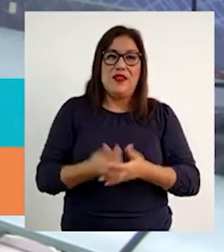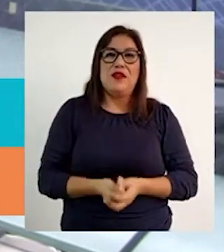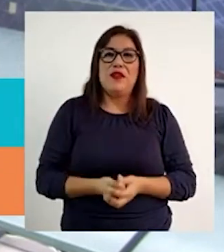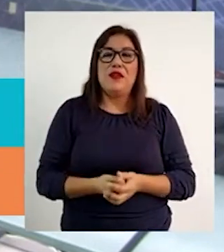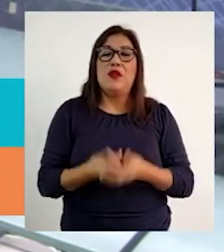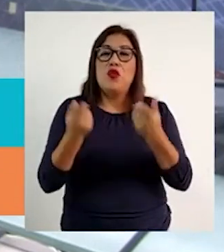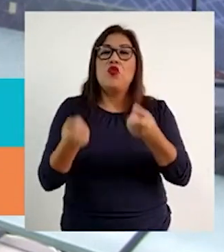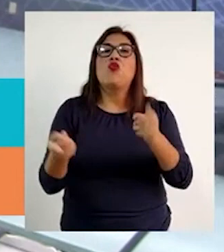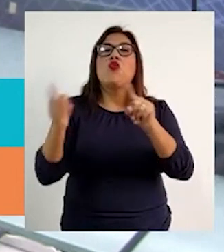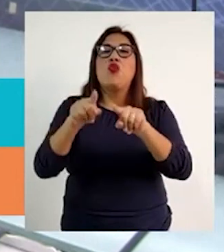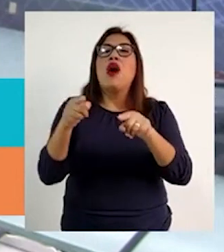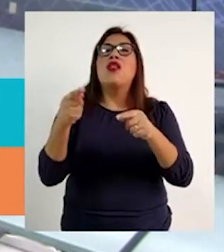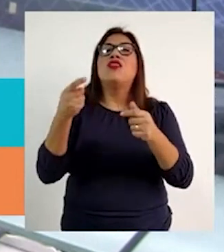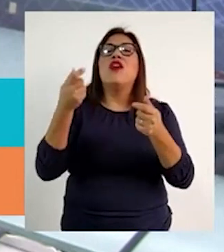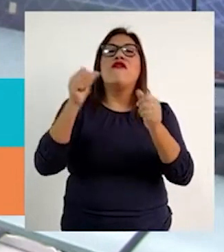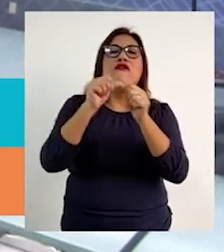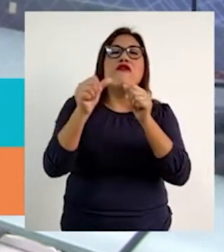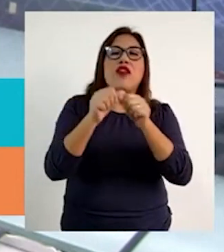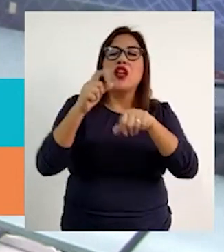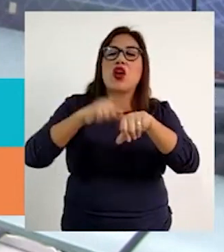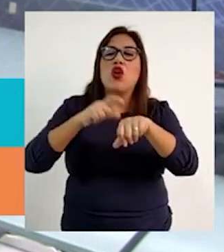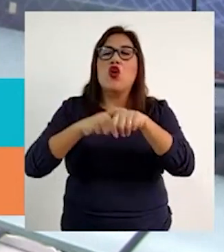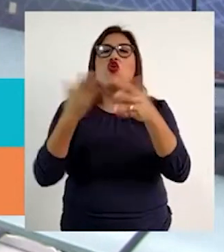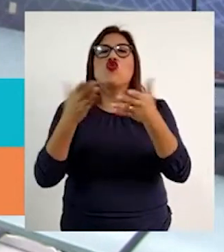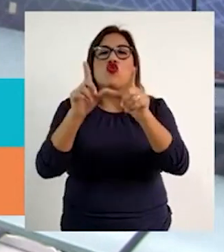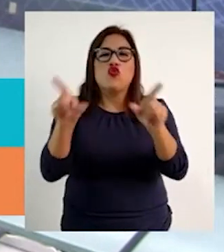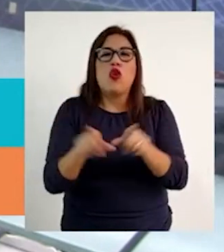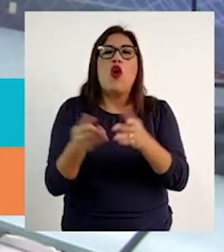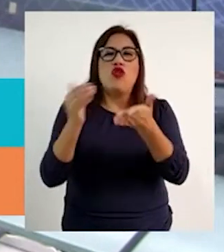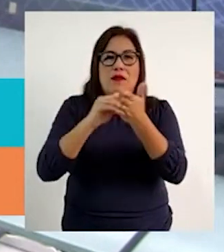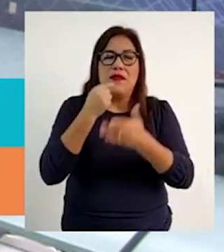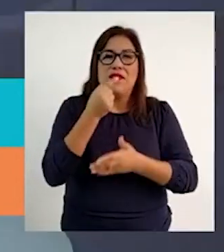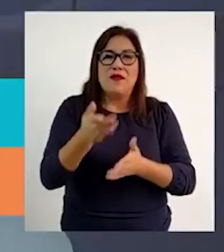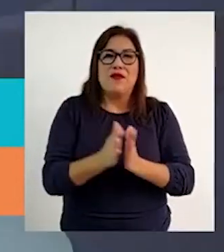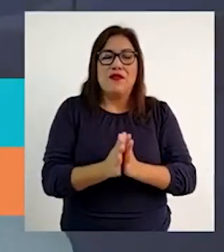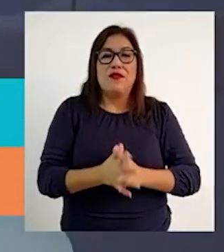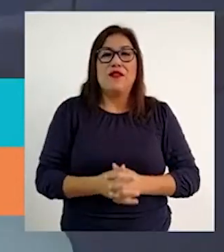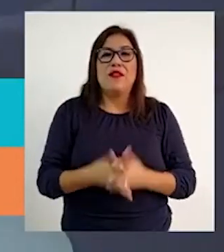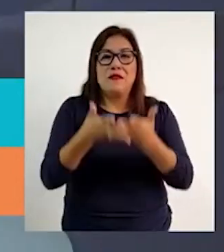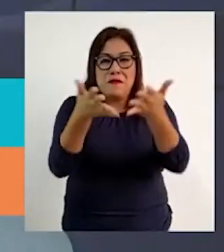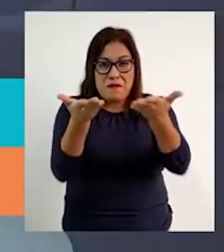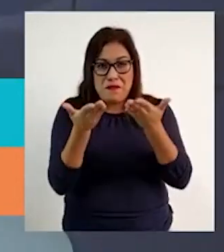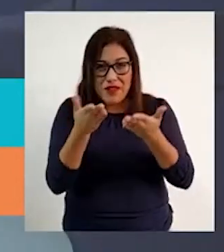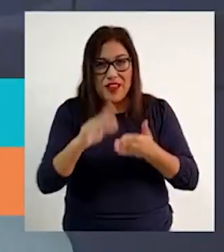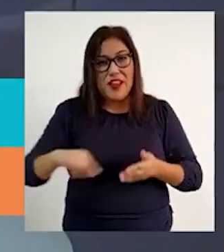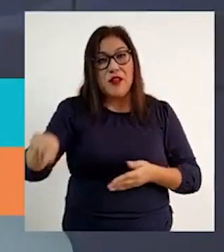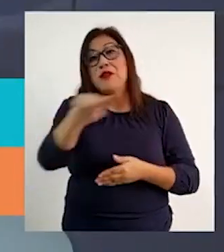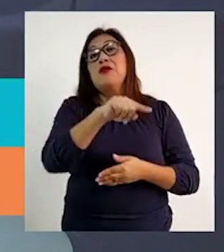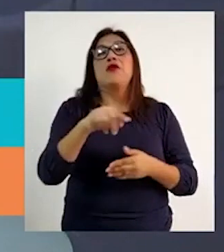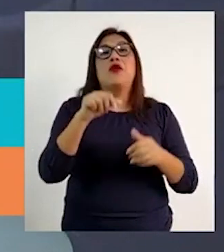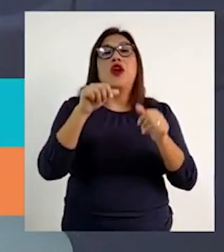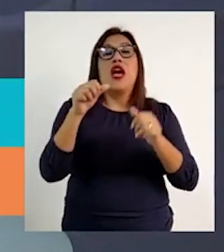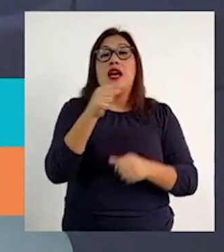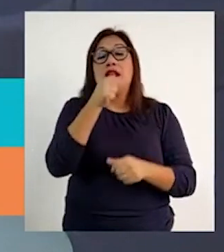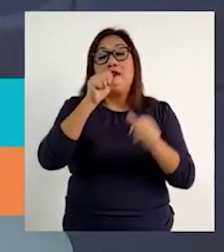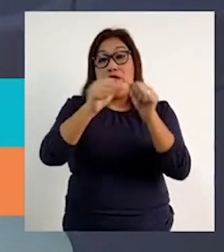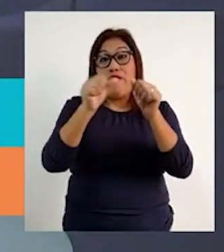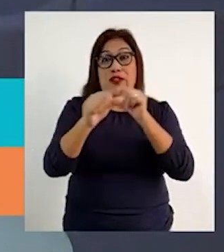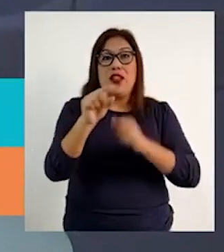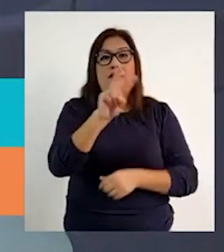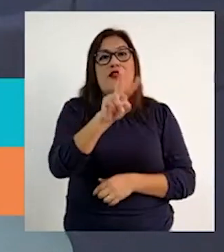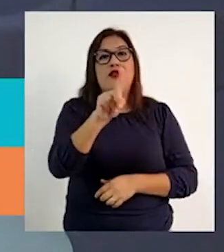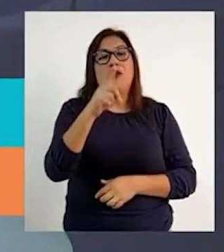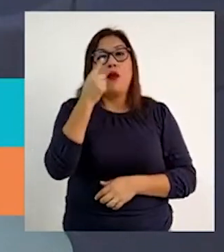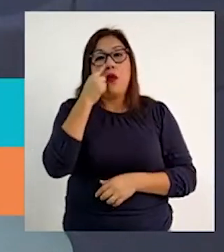y dónde es el concierto. Vanessa, por favor. Invitamos a todas y a todos. El concierto es el día 21 de junio en